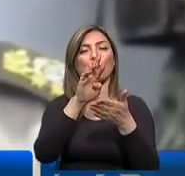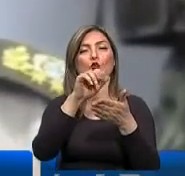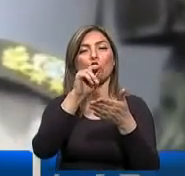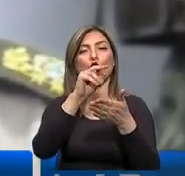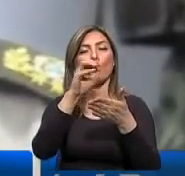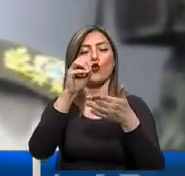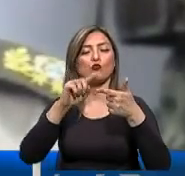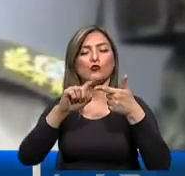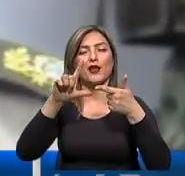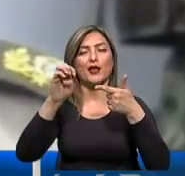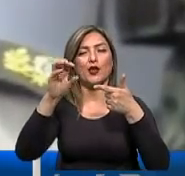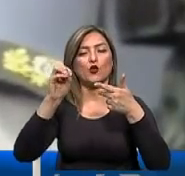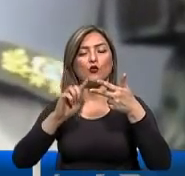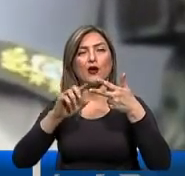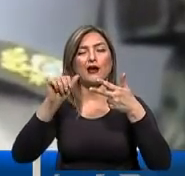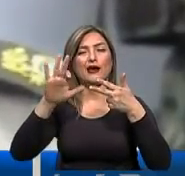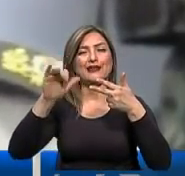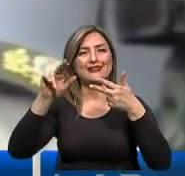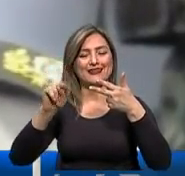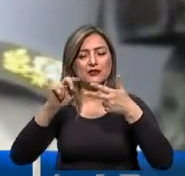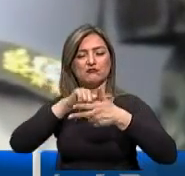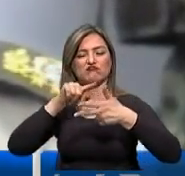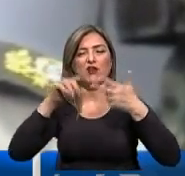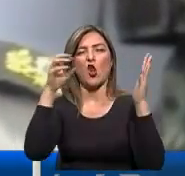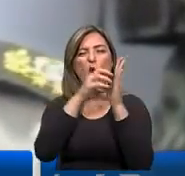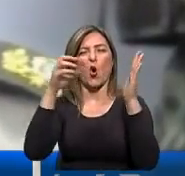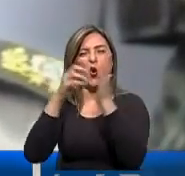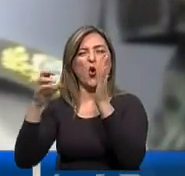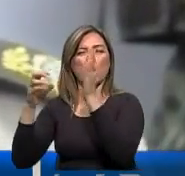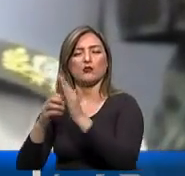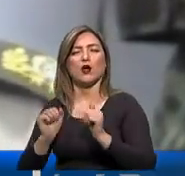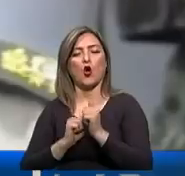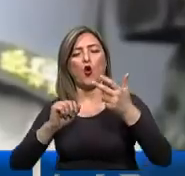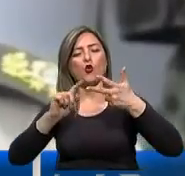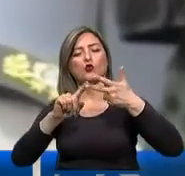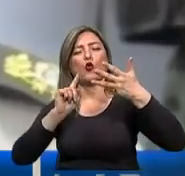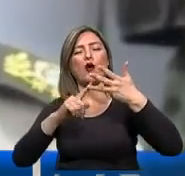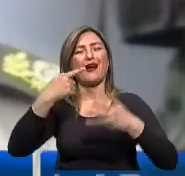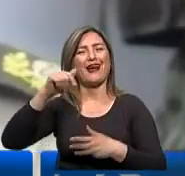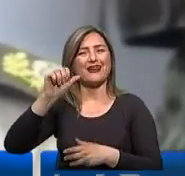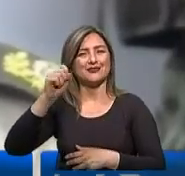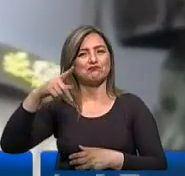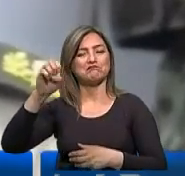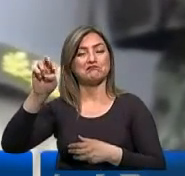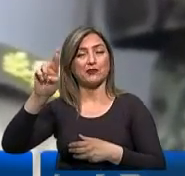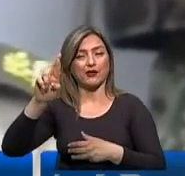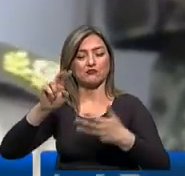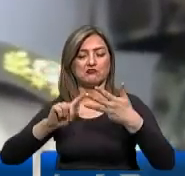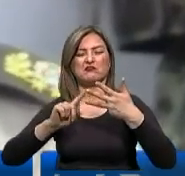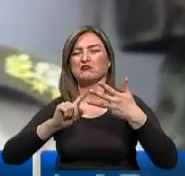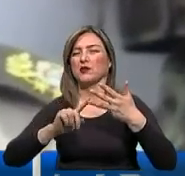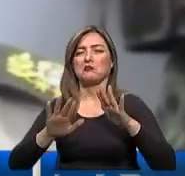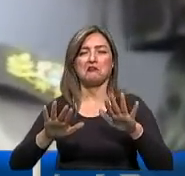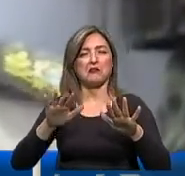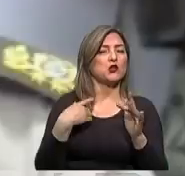Lion y A-Team, al igual que Casper, que permitirá tener una determinación